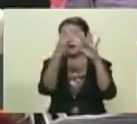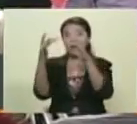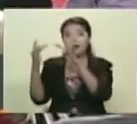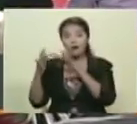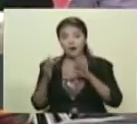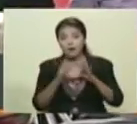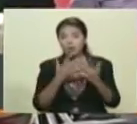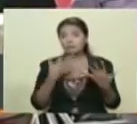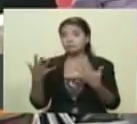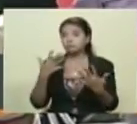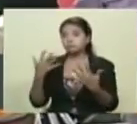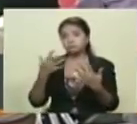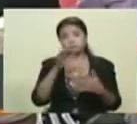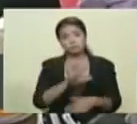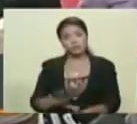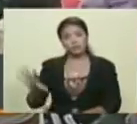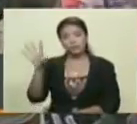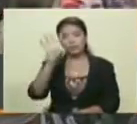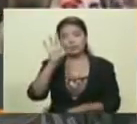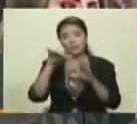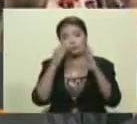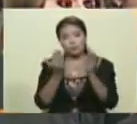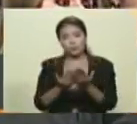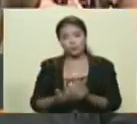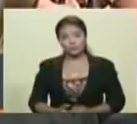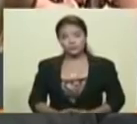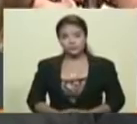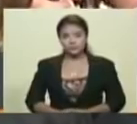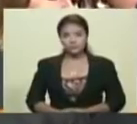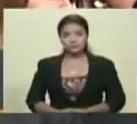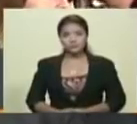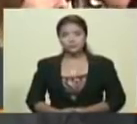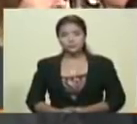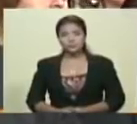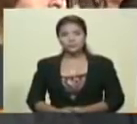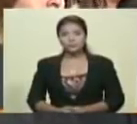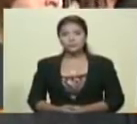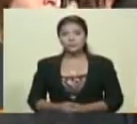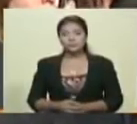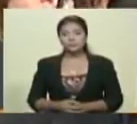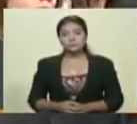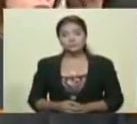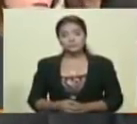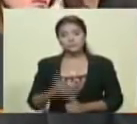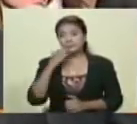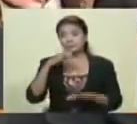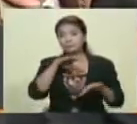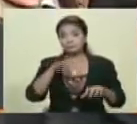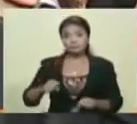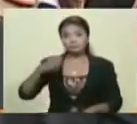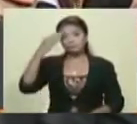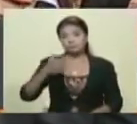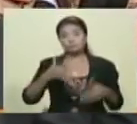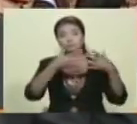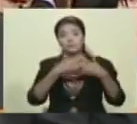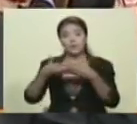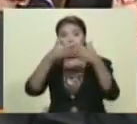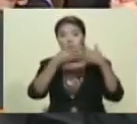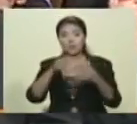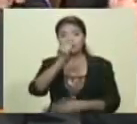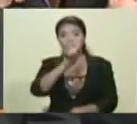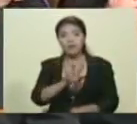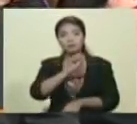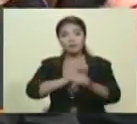centros diplomáticos de nuestro país en el mundo. Contra la amenaza de intervención militar estadounidense en Venezuela en defensa